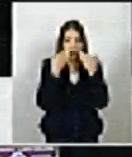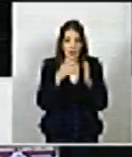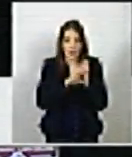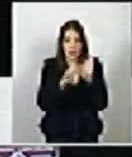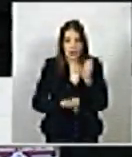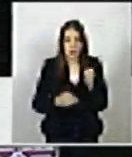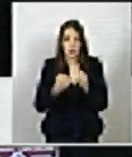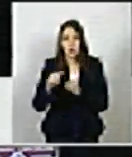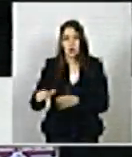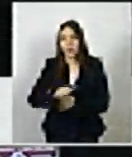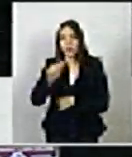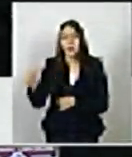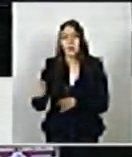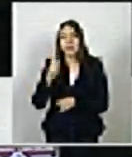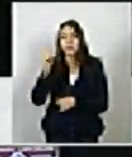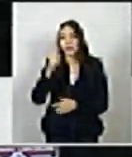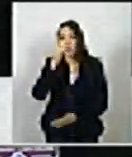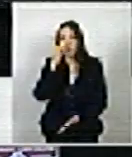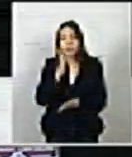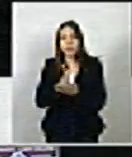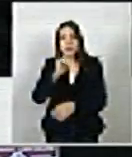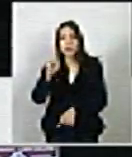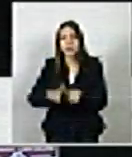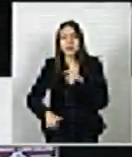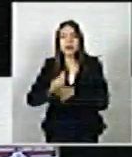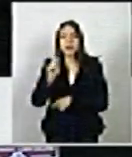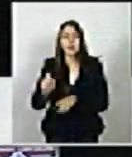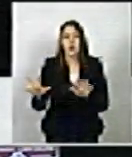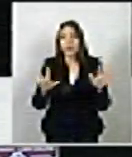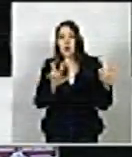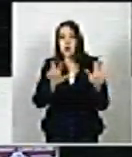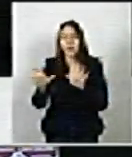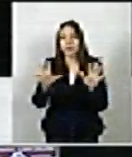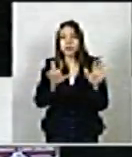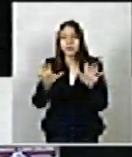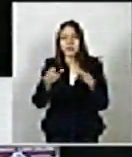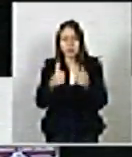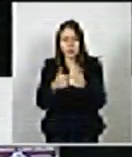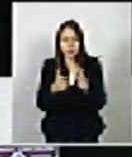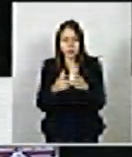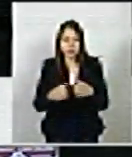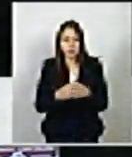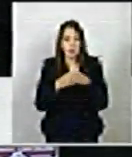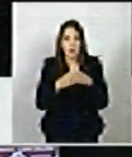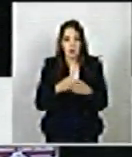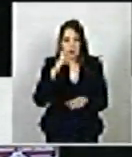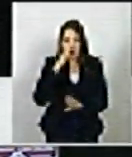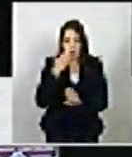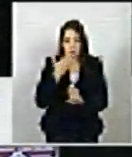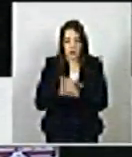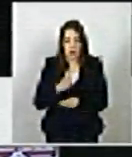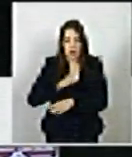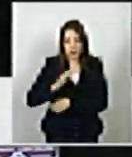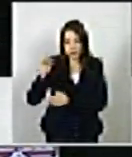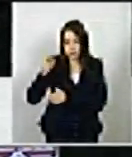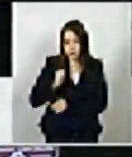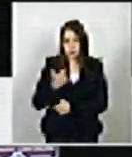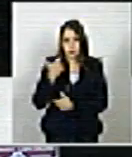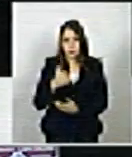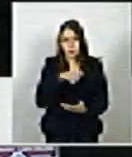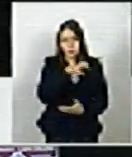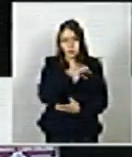único que logramos quitarle en 800 y decomisos 800 y de con esos tiene